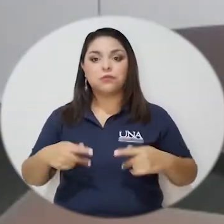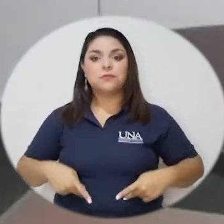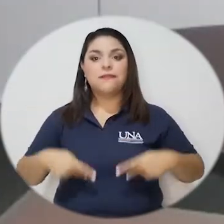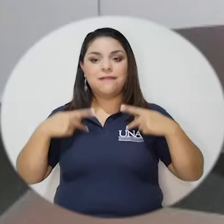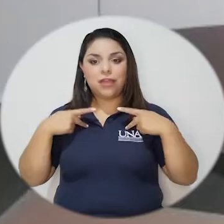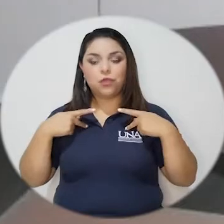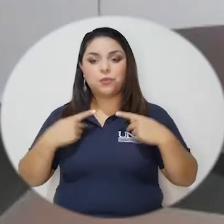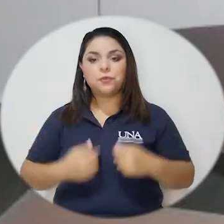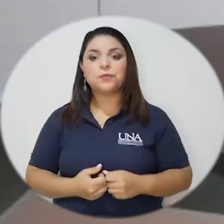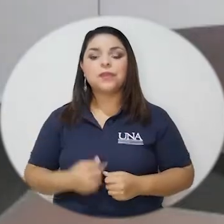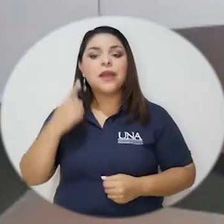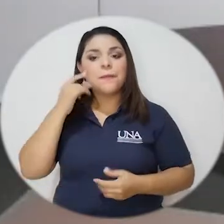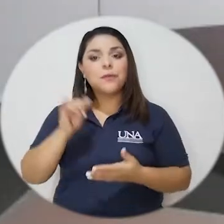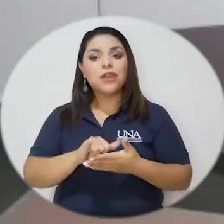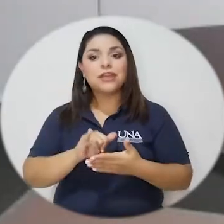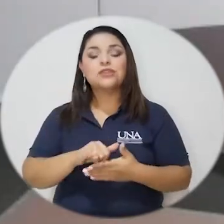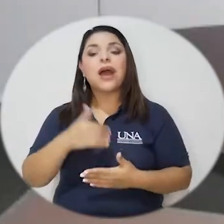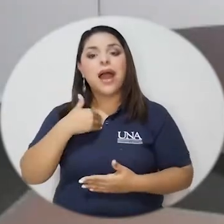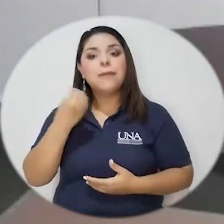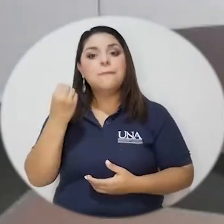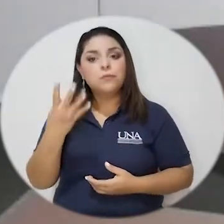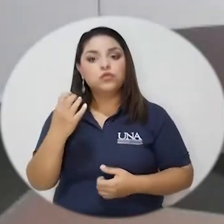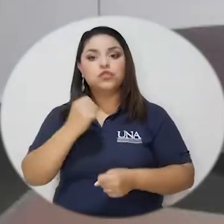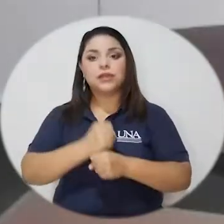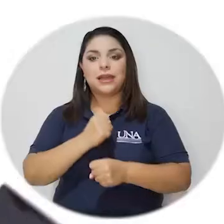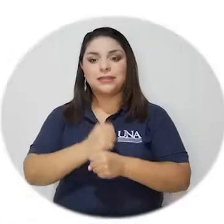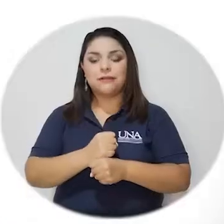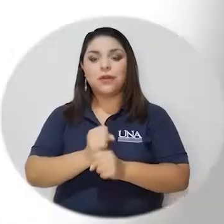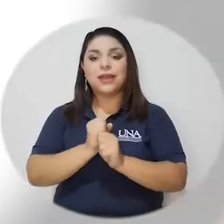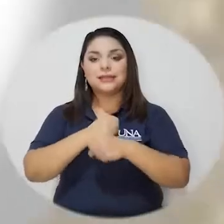estamos viviendo. Por eso ahí hay mucho más que hacer.